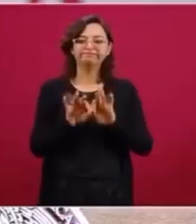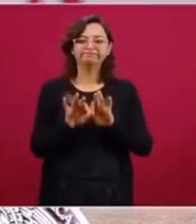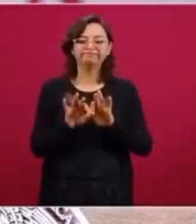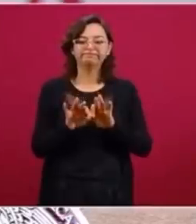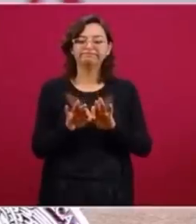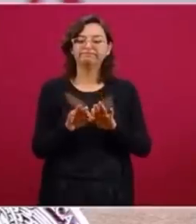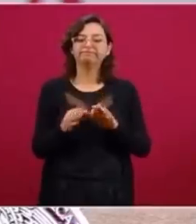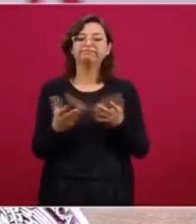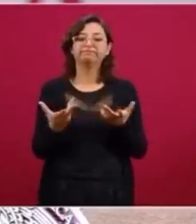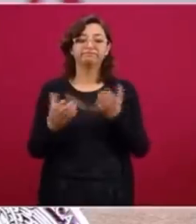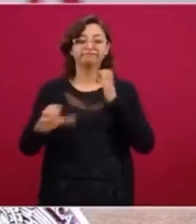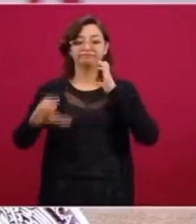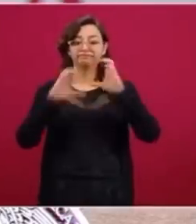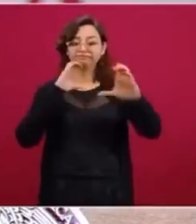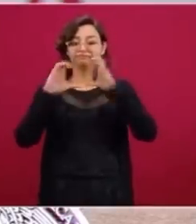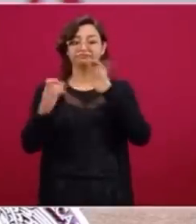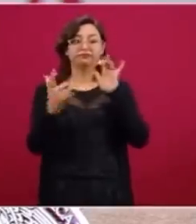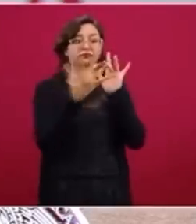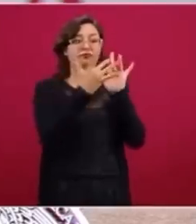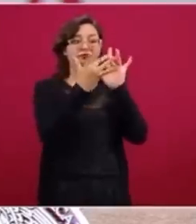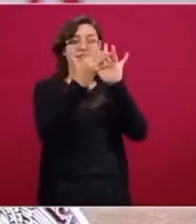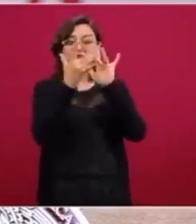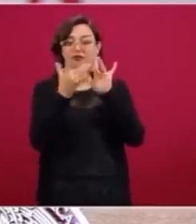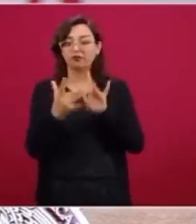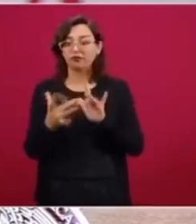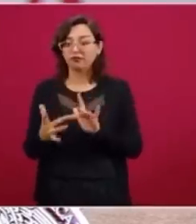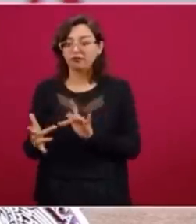una comunicación en todo el país.